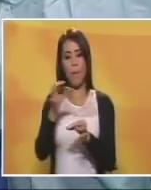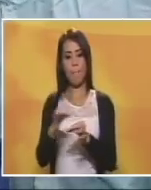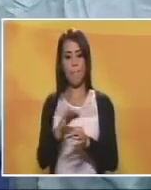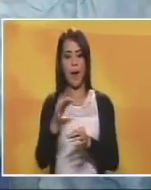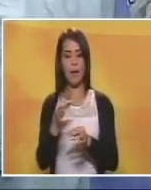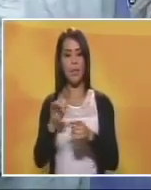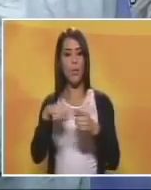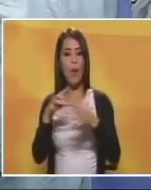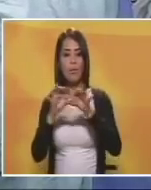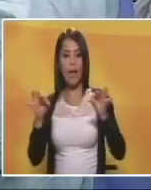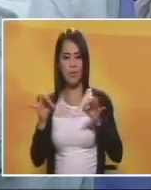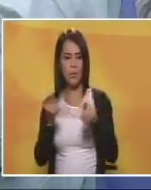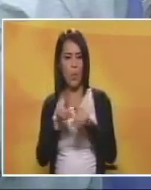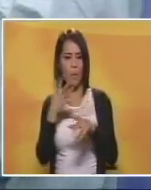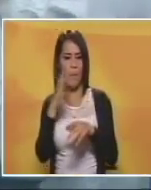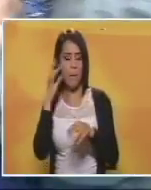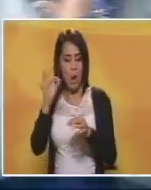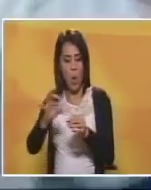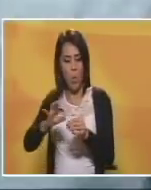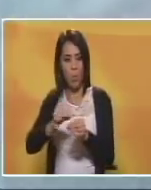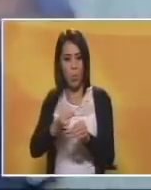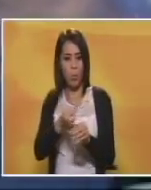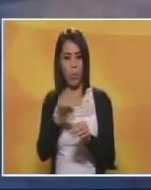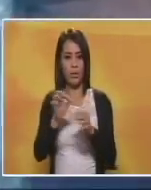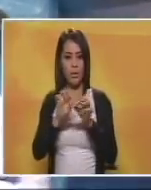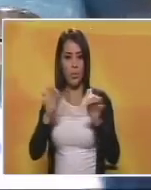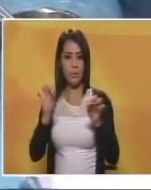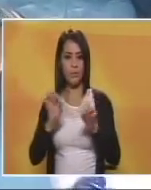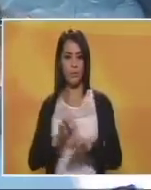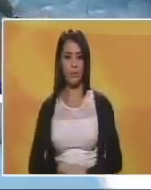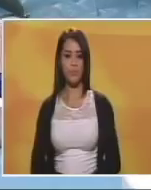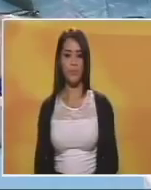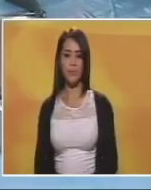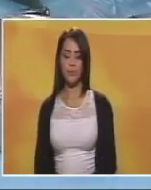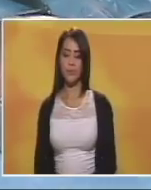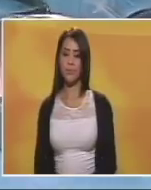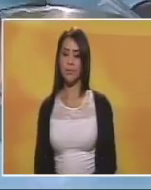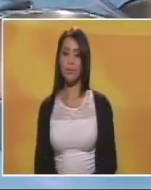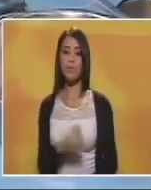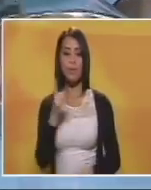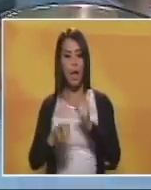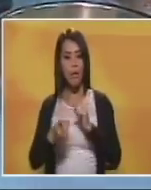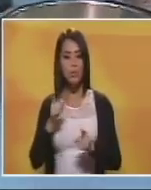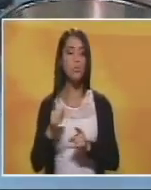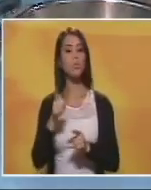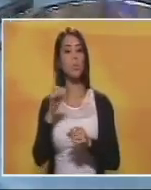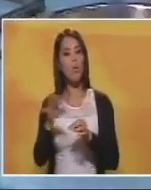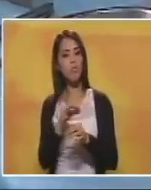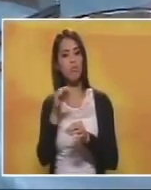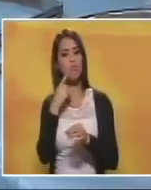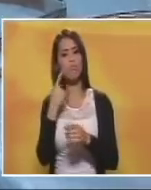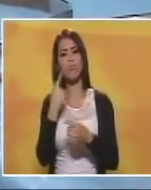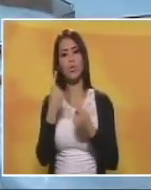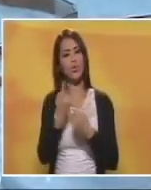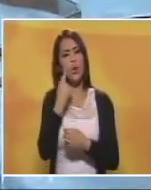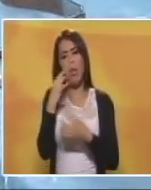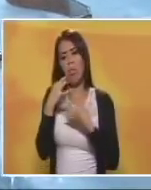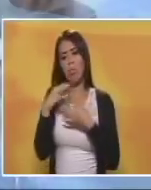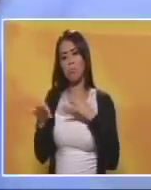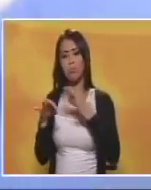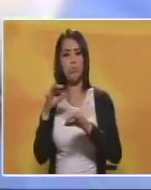lazo. Lo metes por una pinza y lo anudas. En la mayoría de los casos, este tipo de puntos se caen solos, se